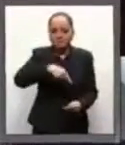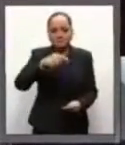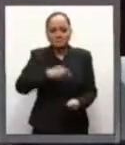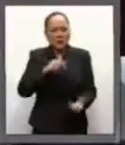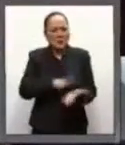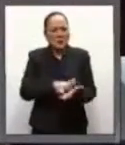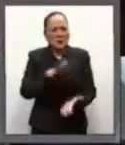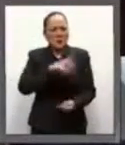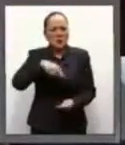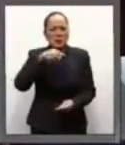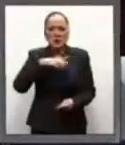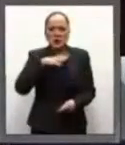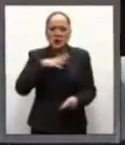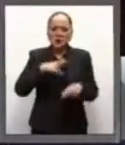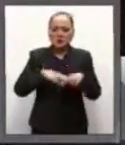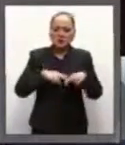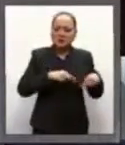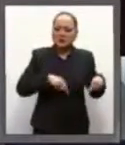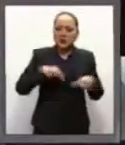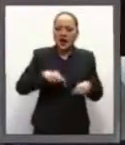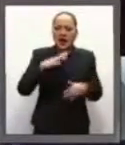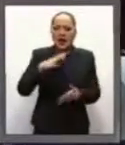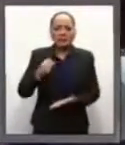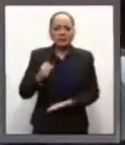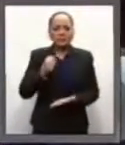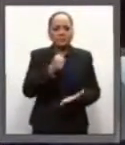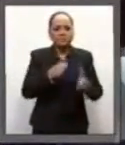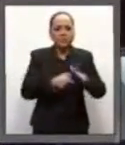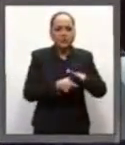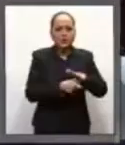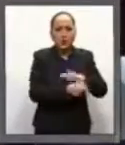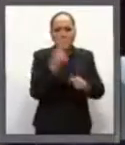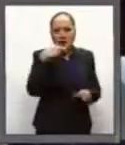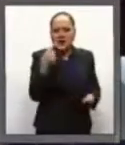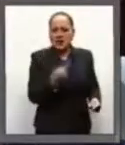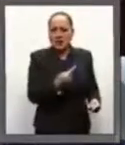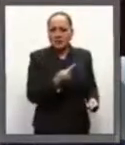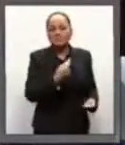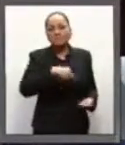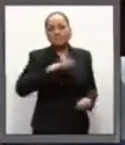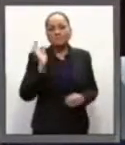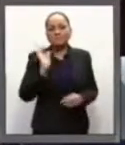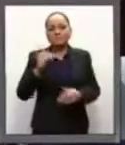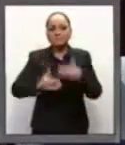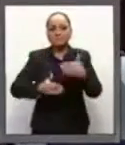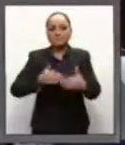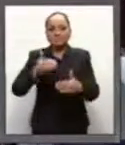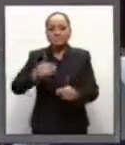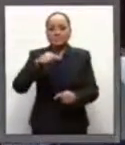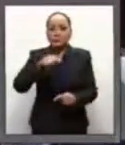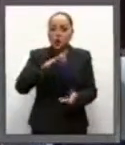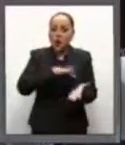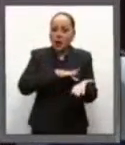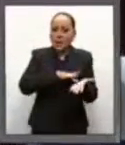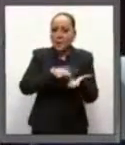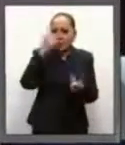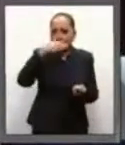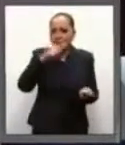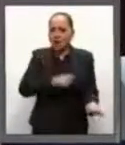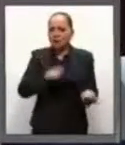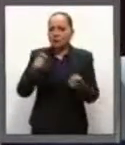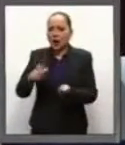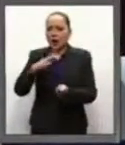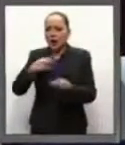aquí recibieron recursos ilícitos con la promesa de que los apoyarían a